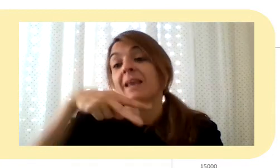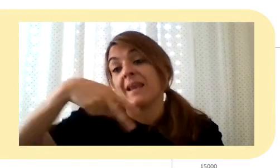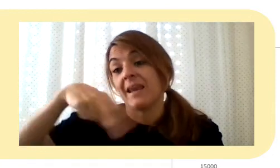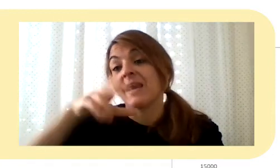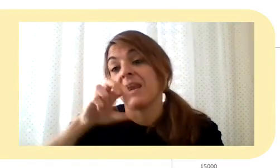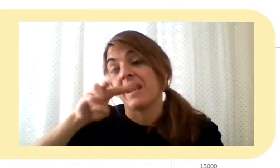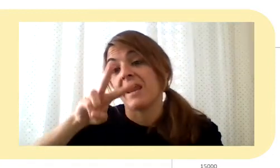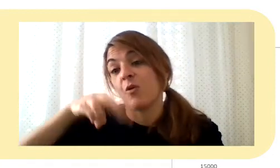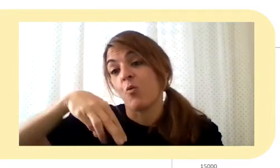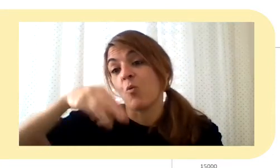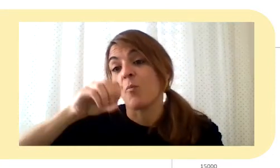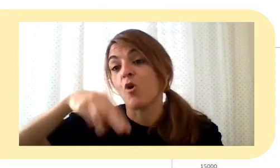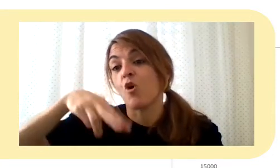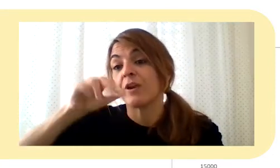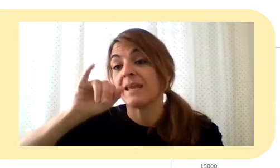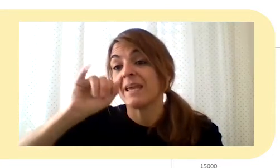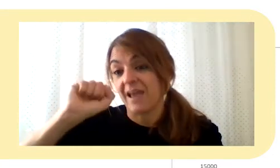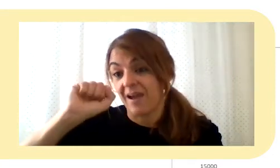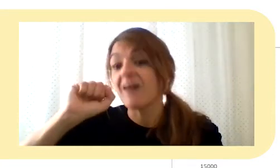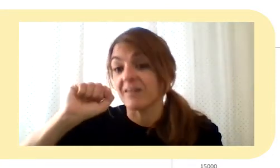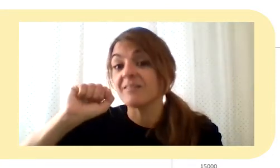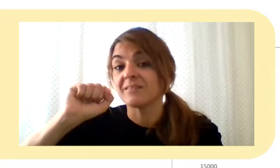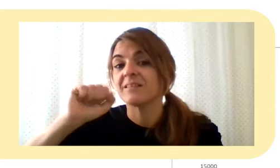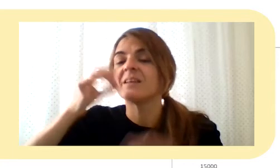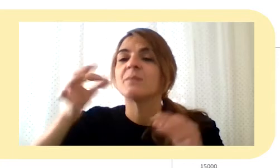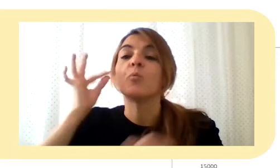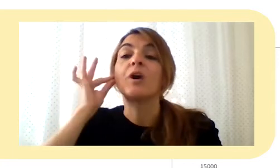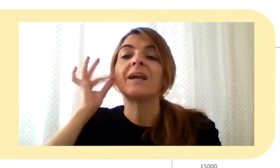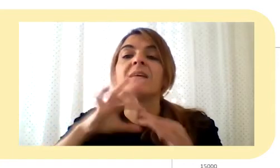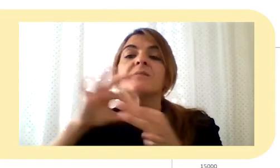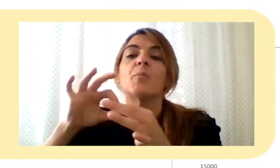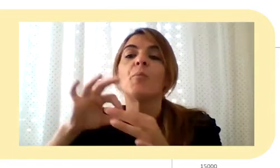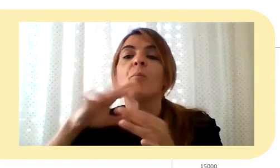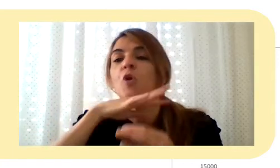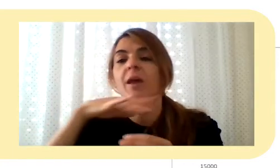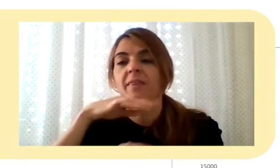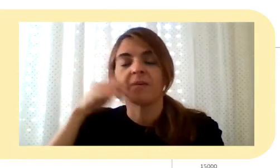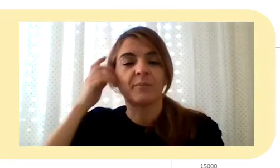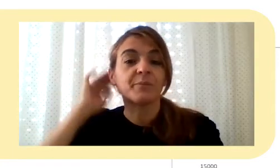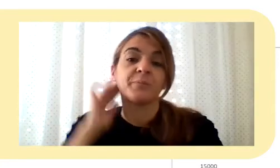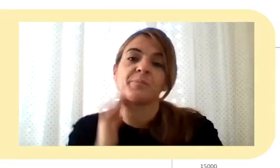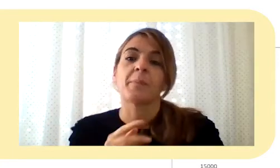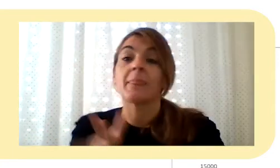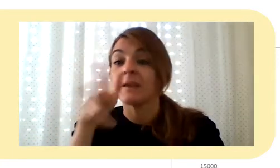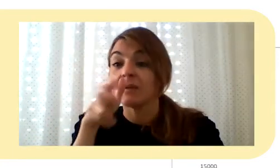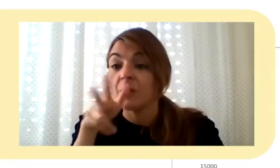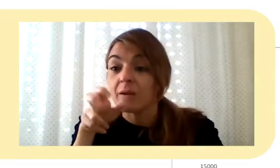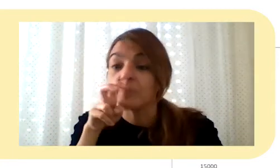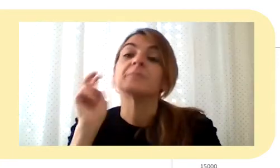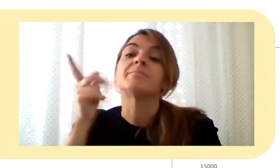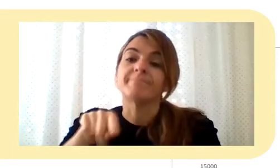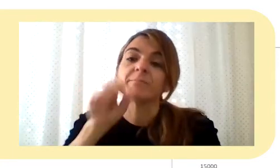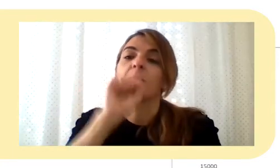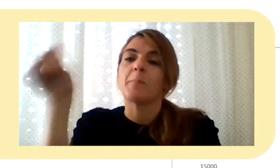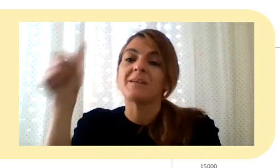que en mujeres. Siempre en las mujeres la tendencia morada. Síndrome de distrés respiratorio agudo más en hombres que en mujeres.